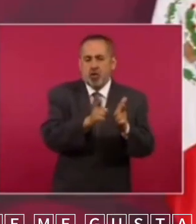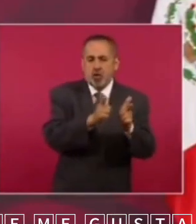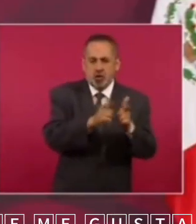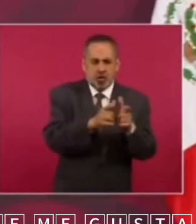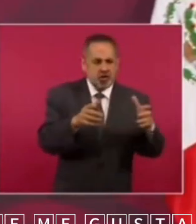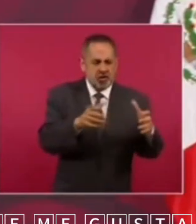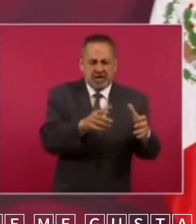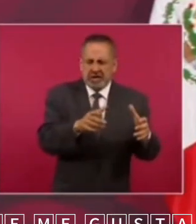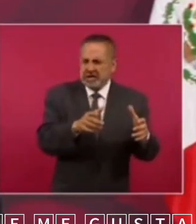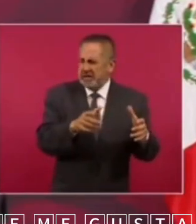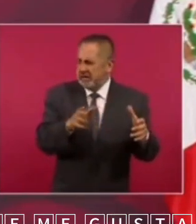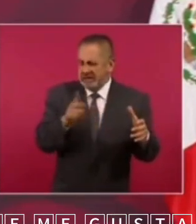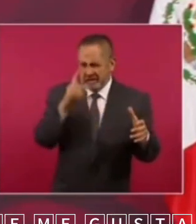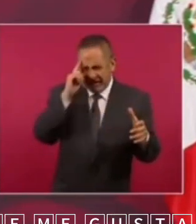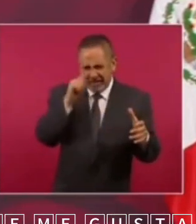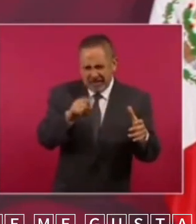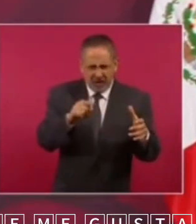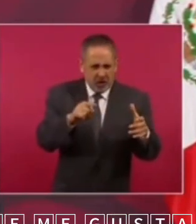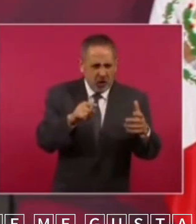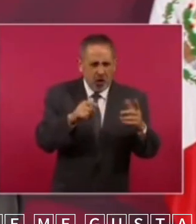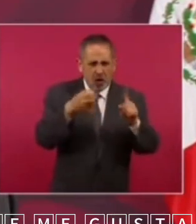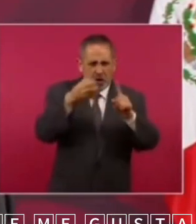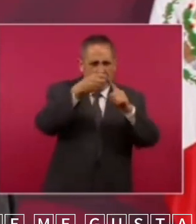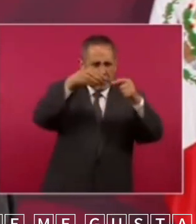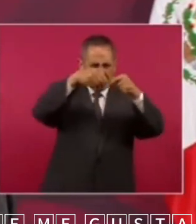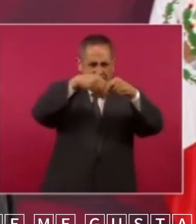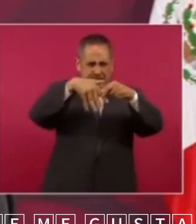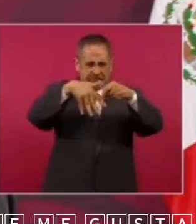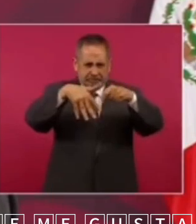Se hizo hasta un organigrama